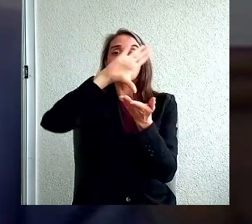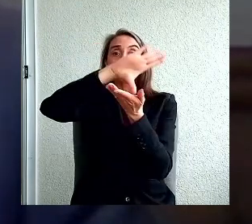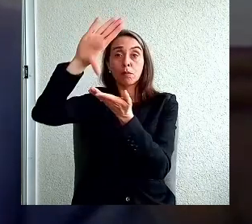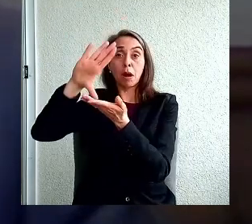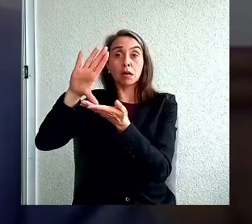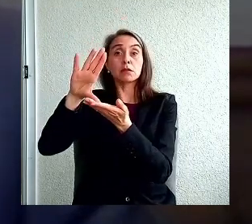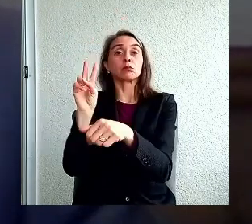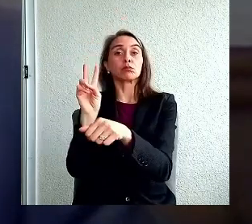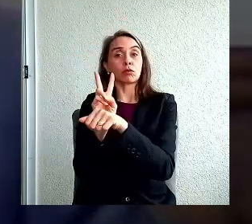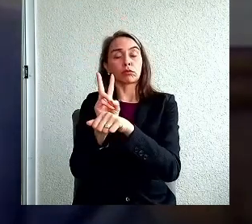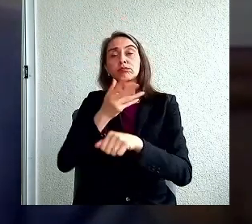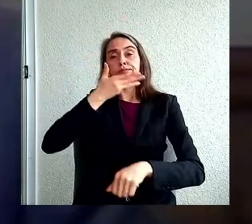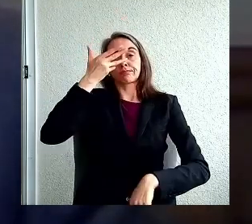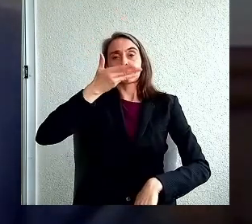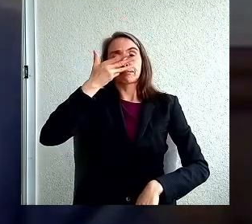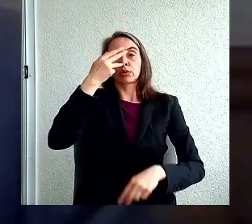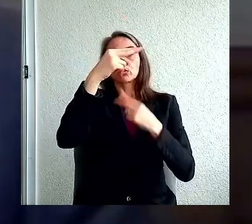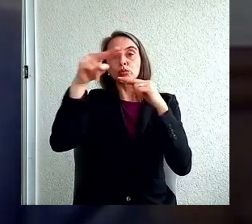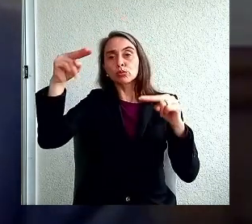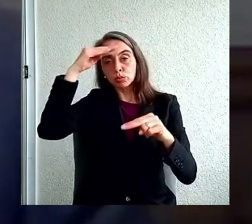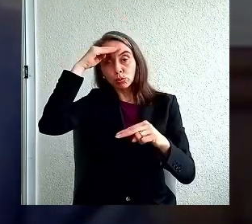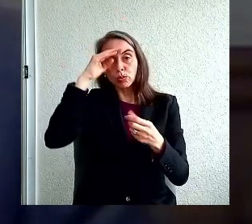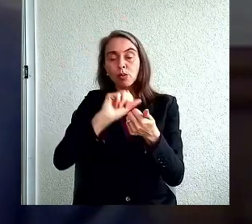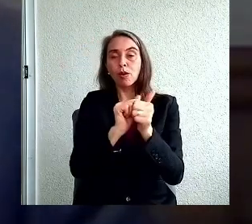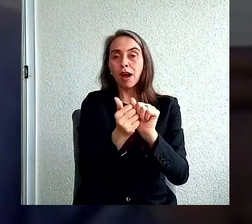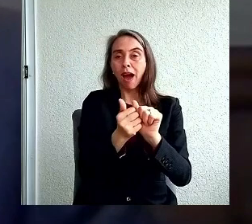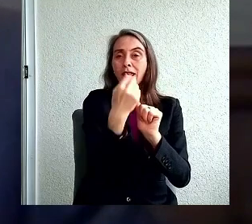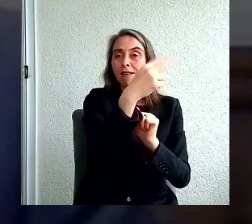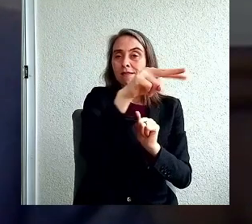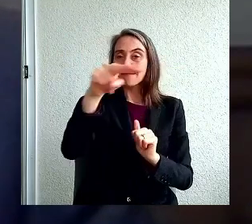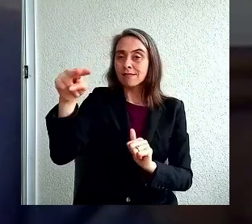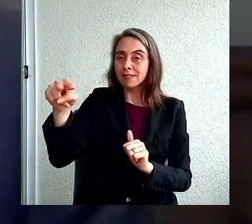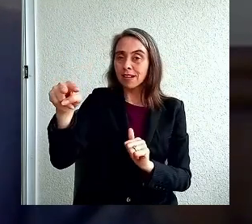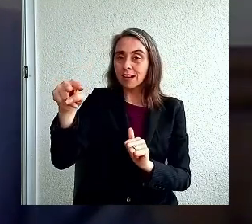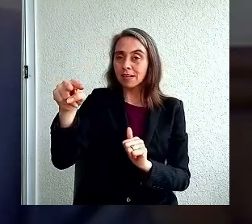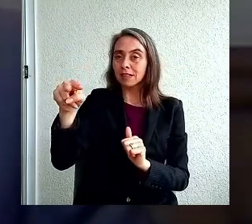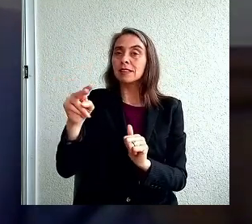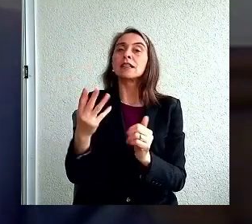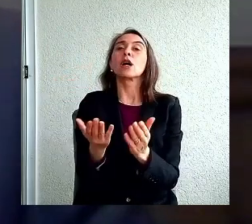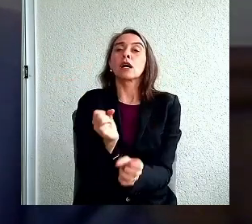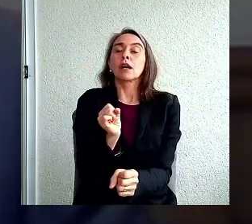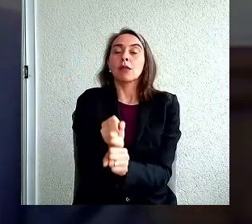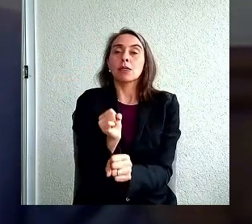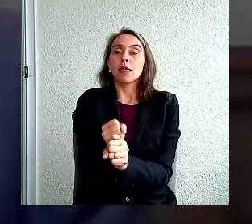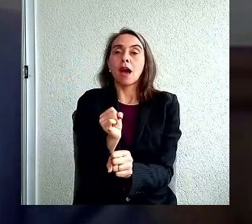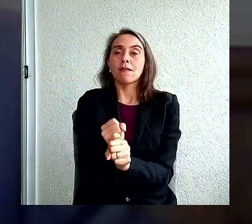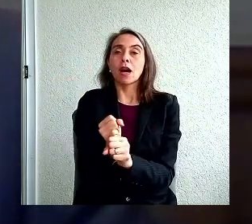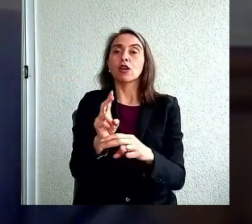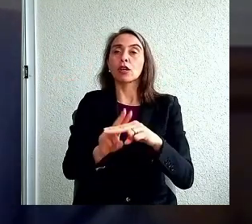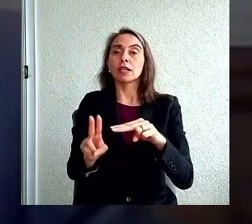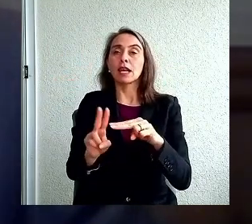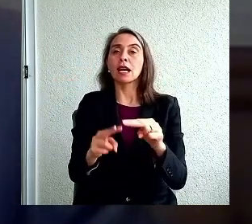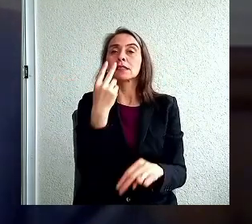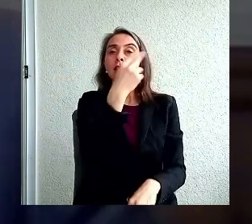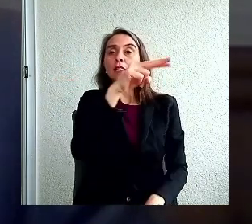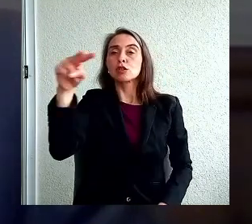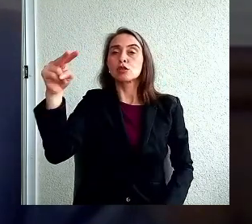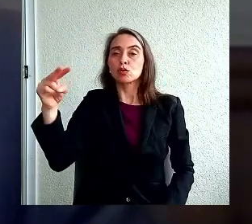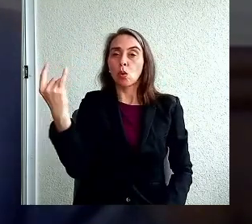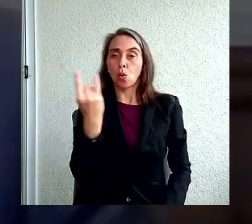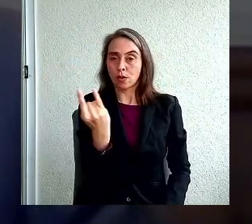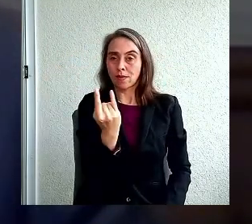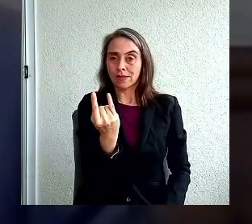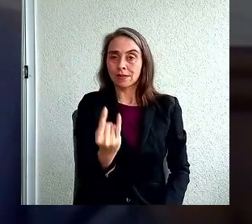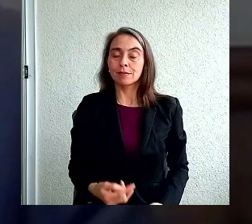y experiencias en torno a la labor que desempeñan en las casas de estudios a las que pertenecen. Y así podremos escuchar